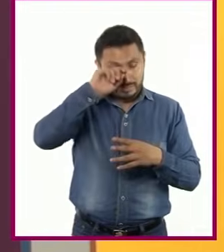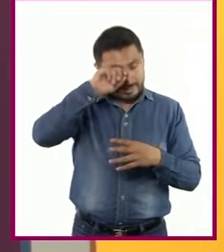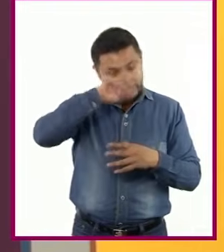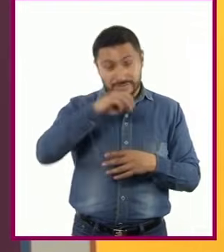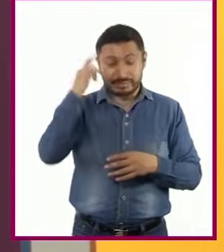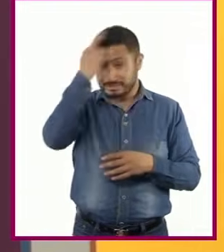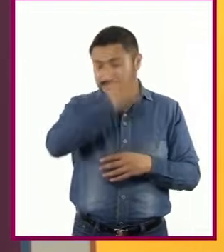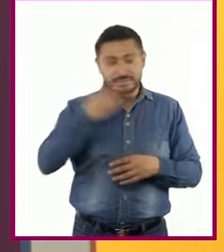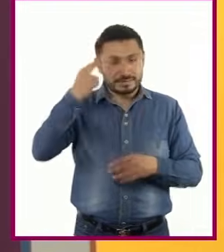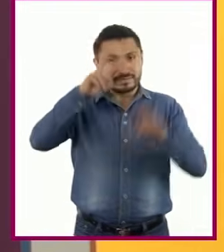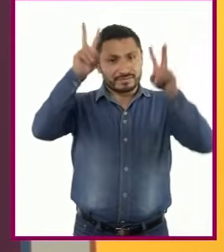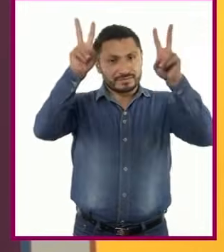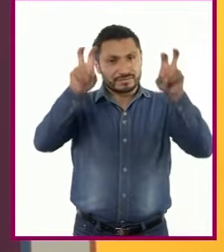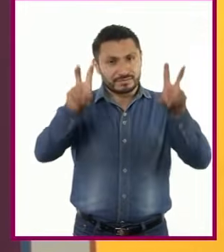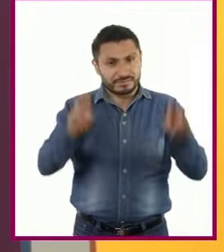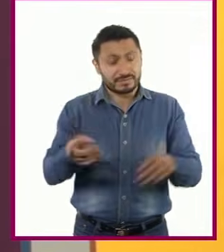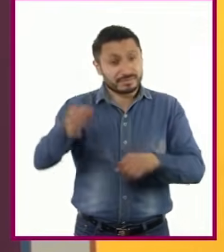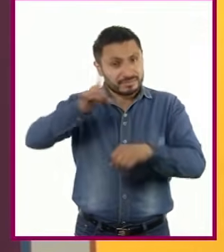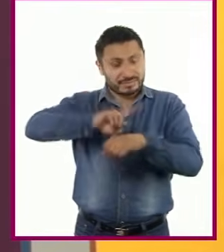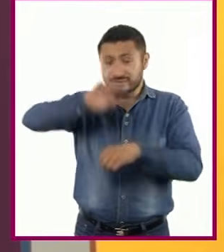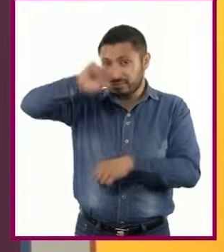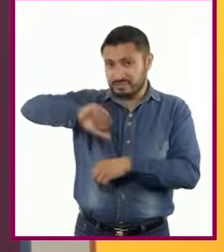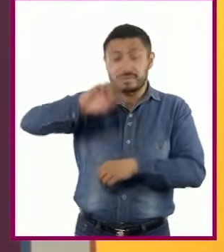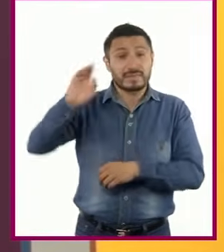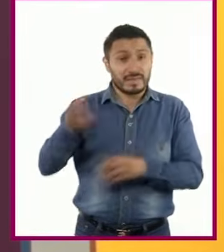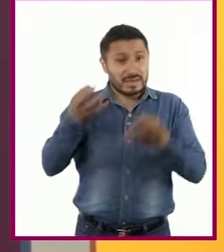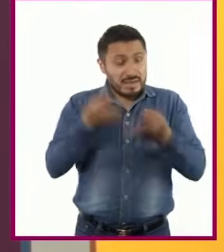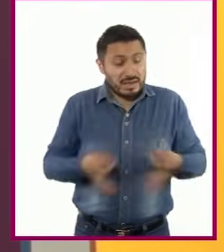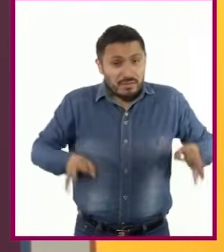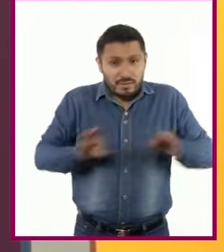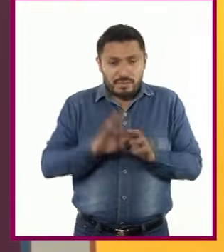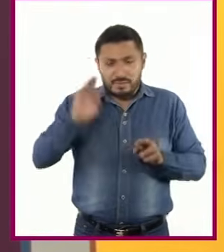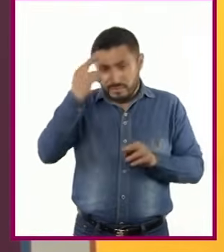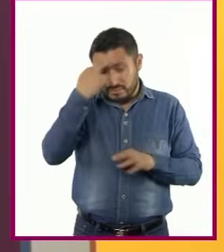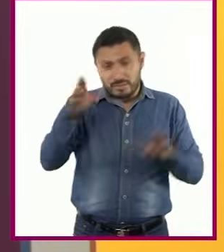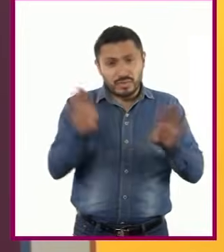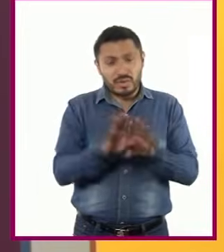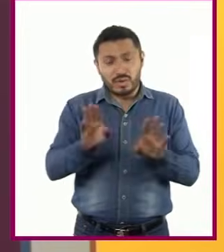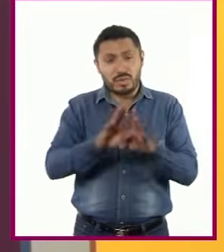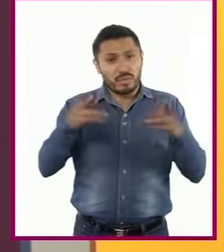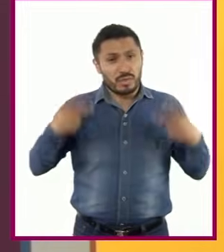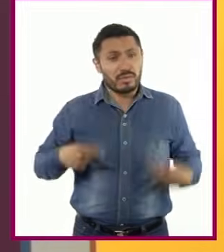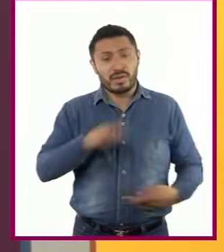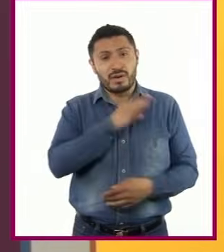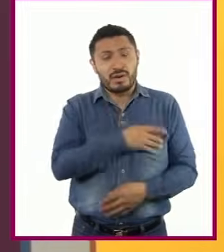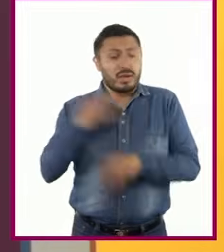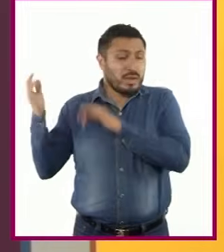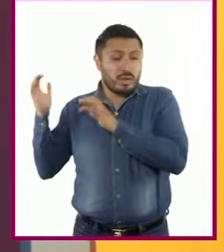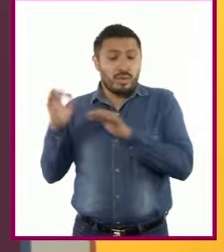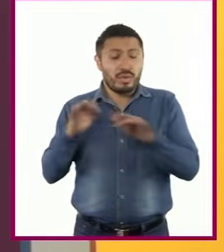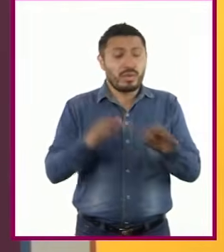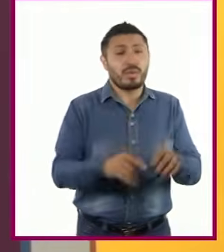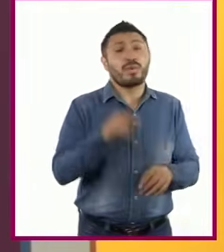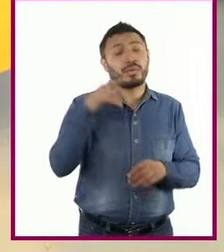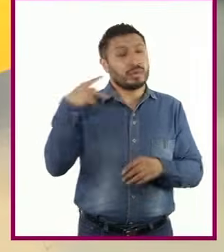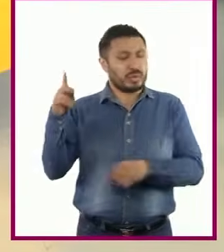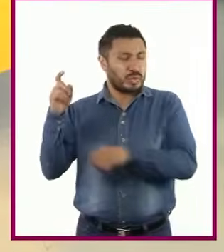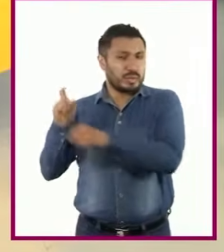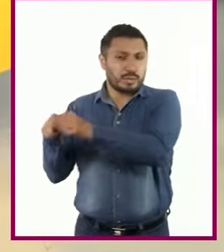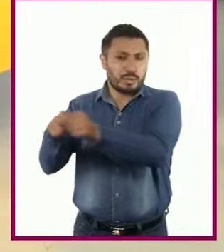los titulares del día, conviene recordar brevemente cómo llegaron los españoles y sus aliados a